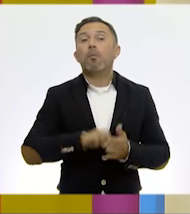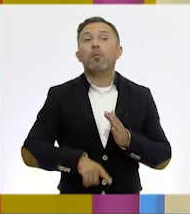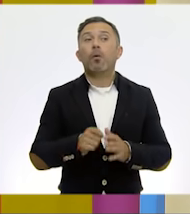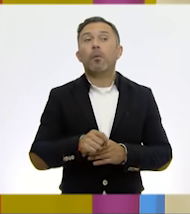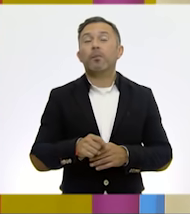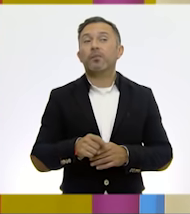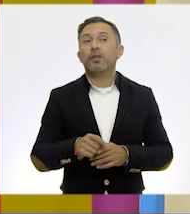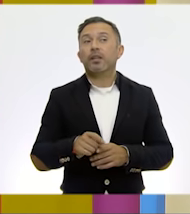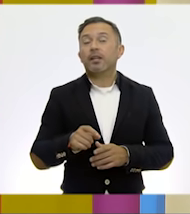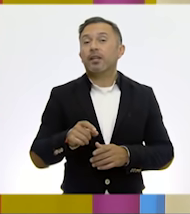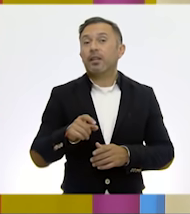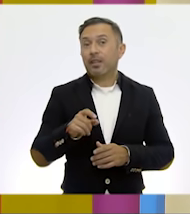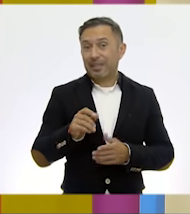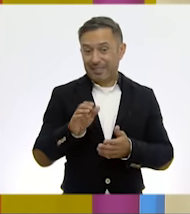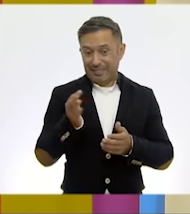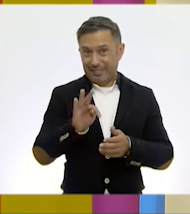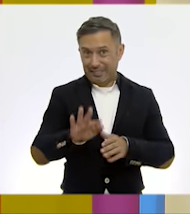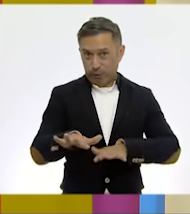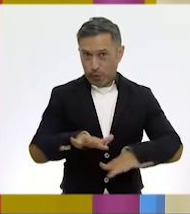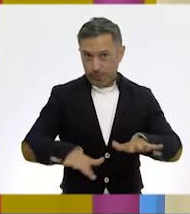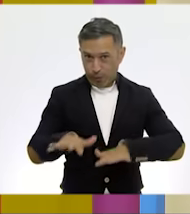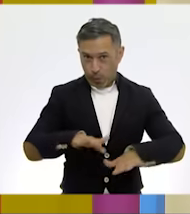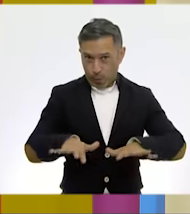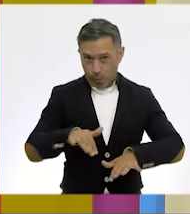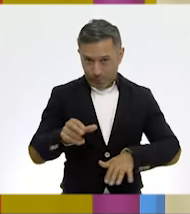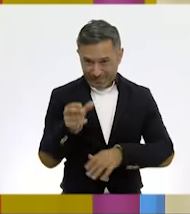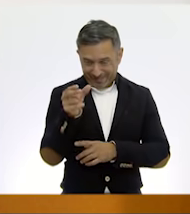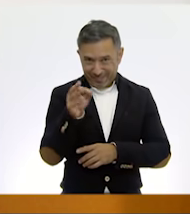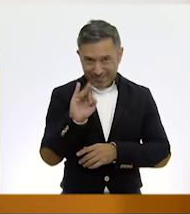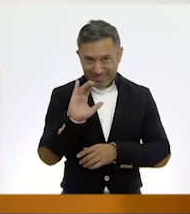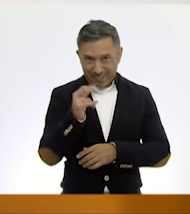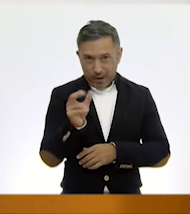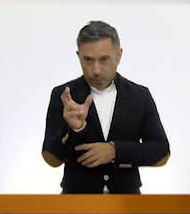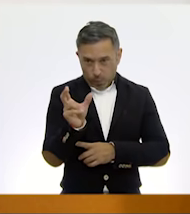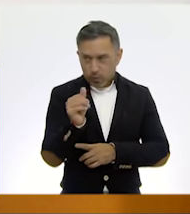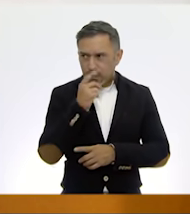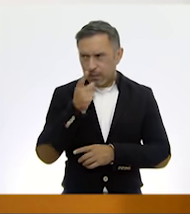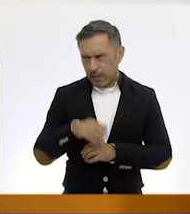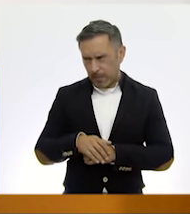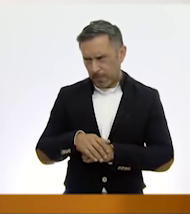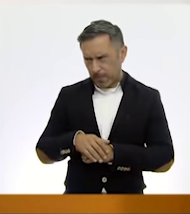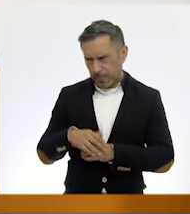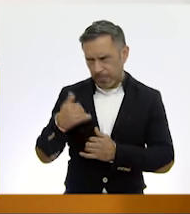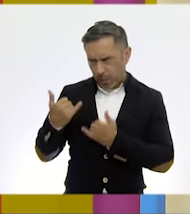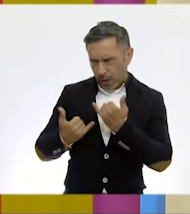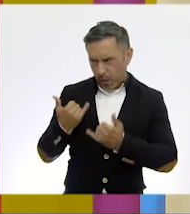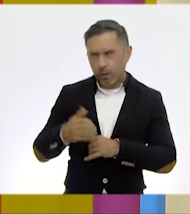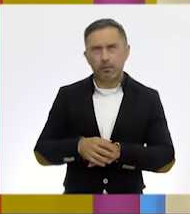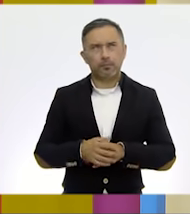¿Tú qué contestarías? yo te digo juego. De mesa. De mesa. ¿Puntos?